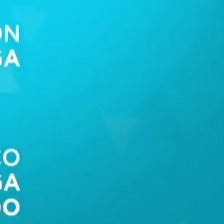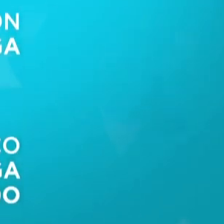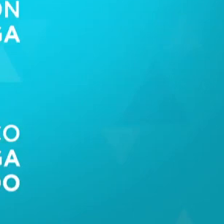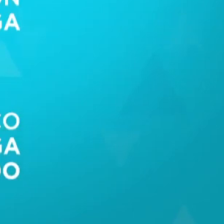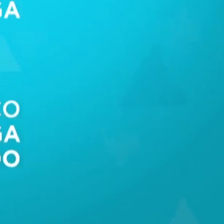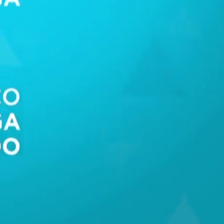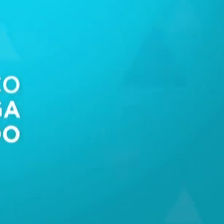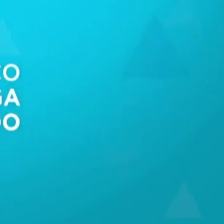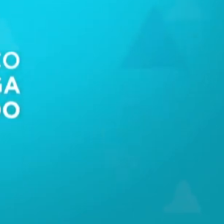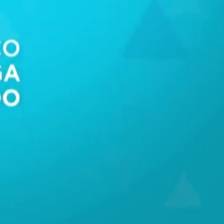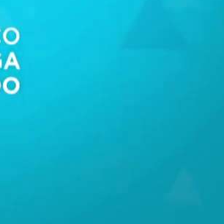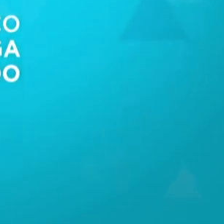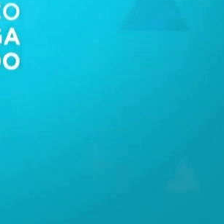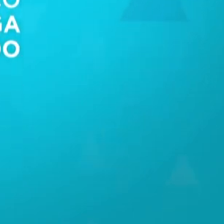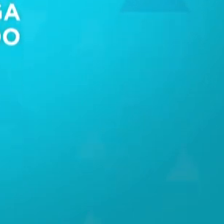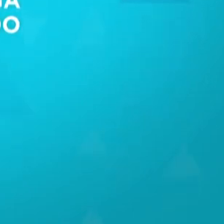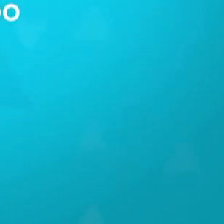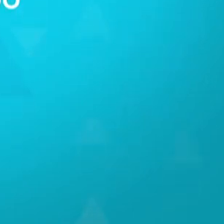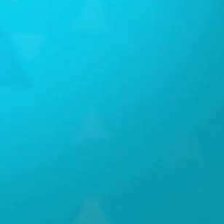la